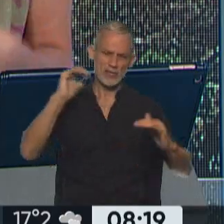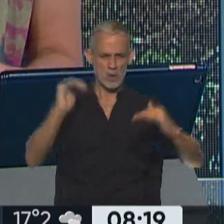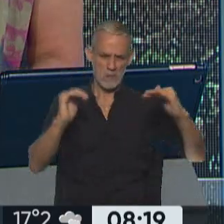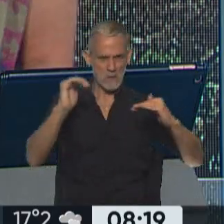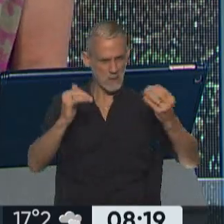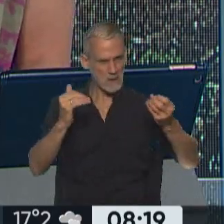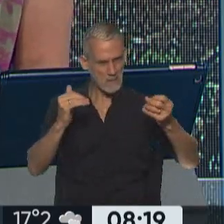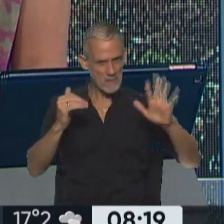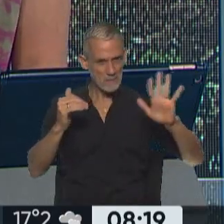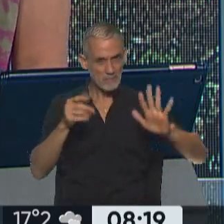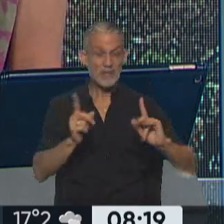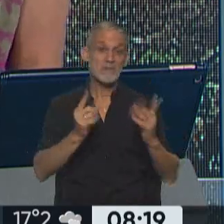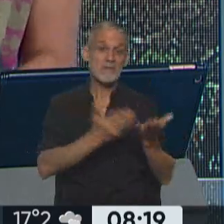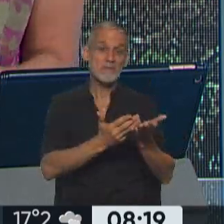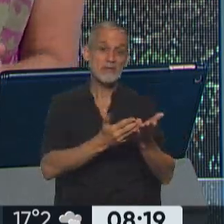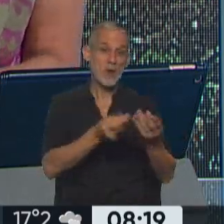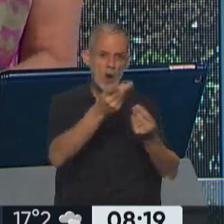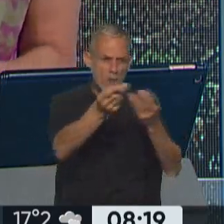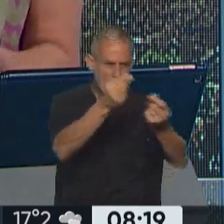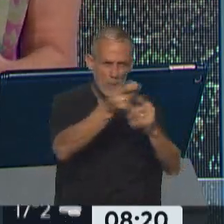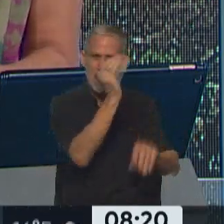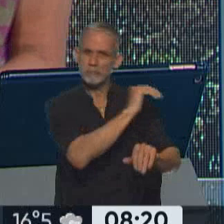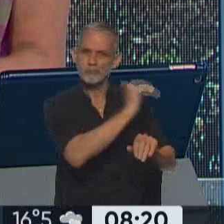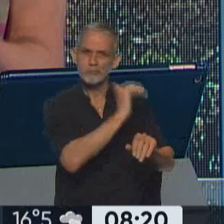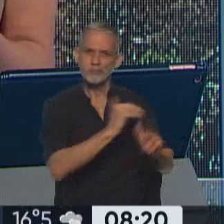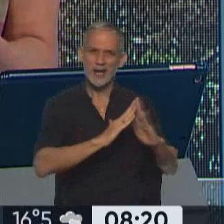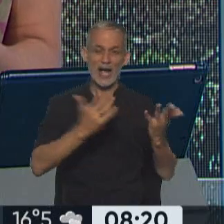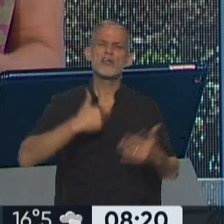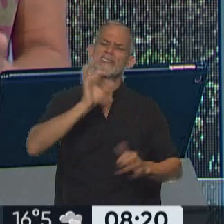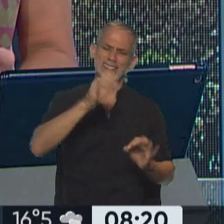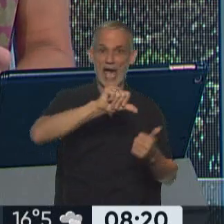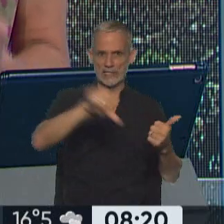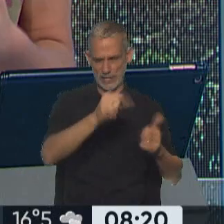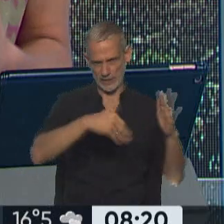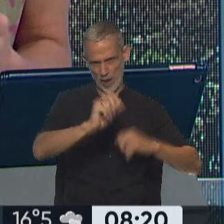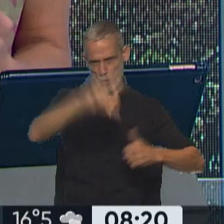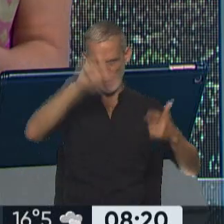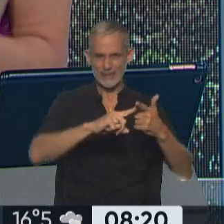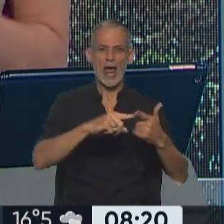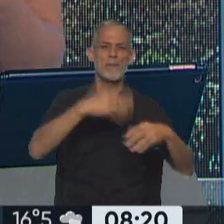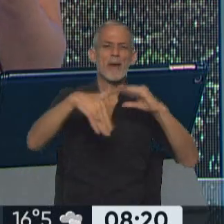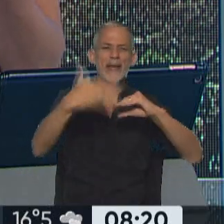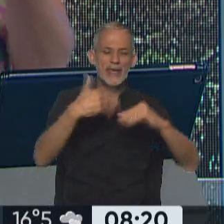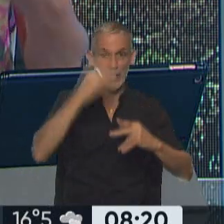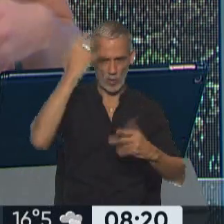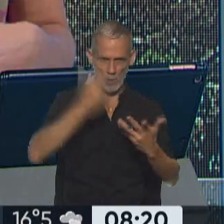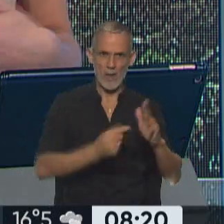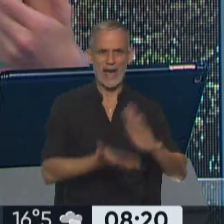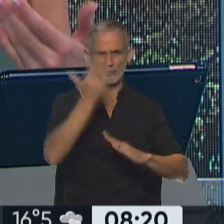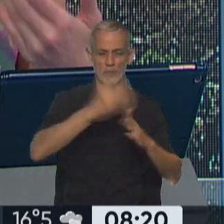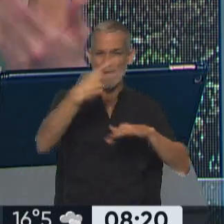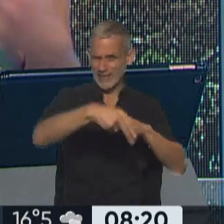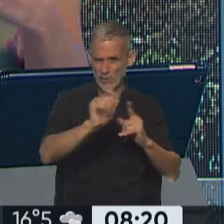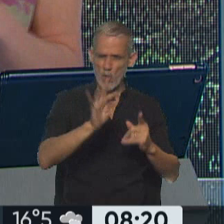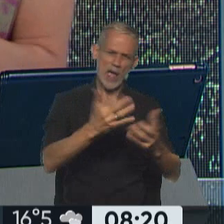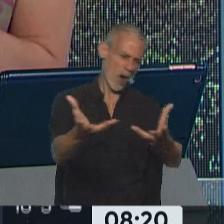inflación, que hace lo que vos decías, estoquearse. Claro. Dice, yo sé que el aceite me va a subir, que el papel higiénico me va a subir, son cosas que no vencen,